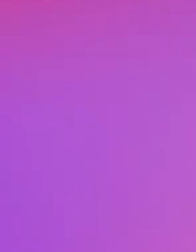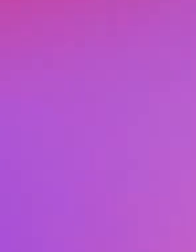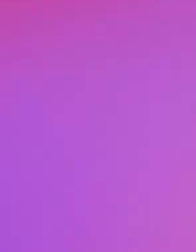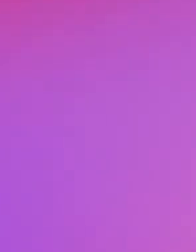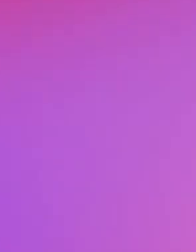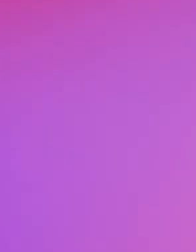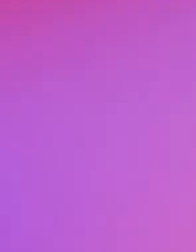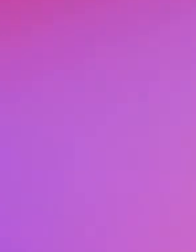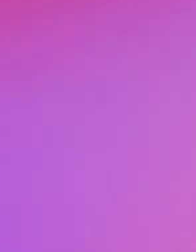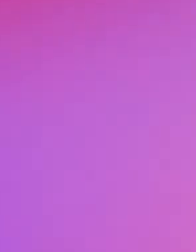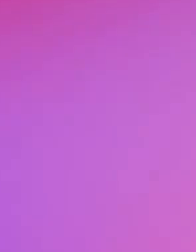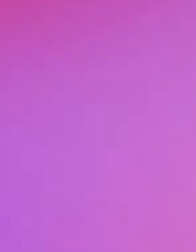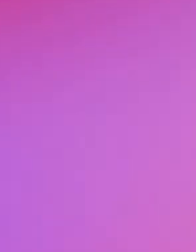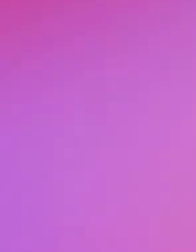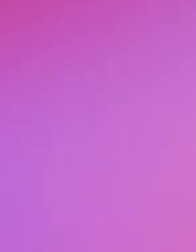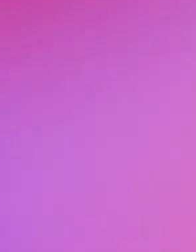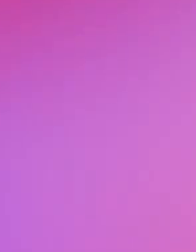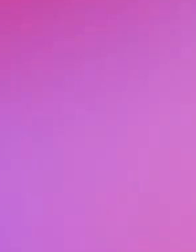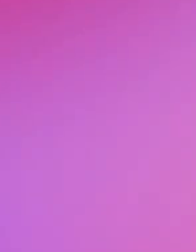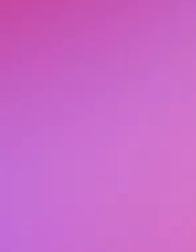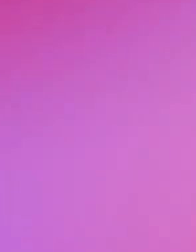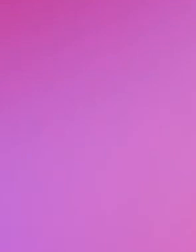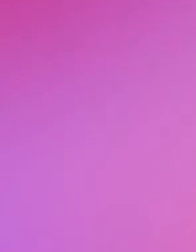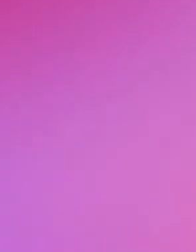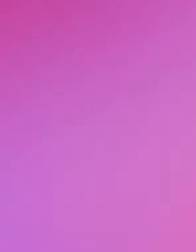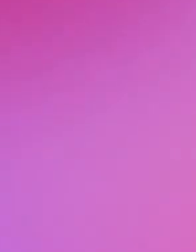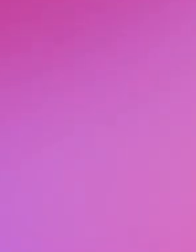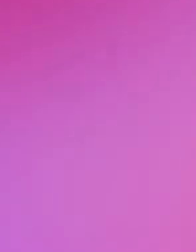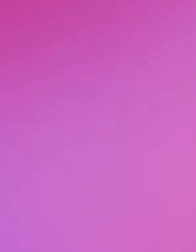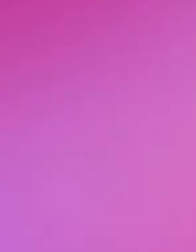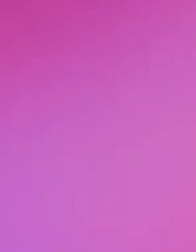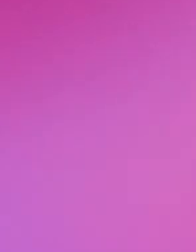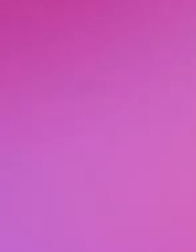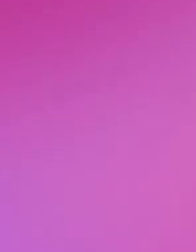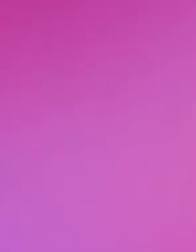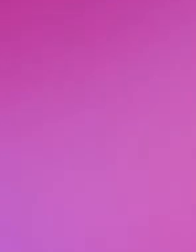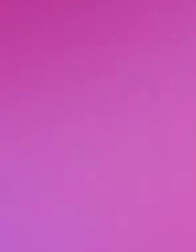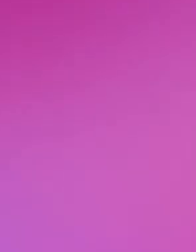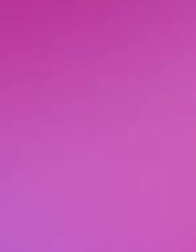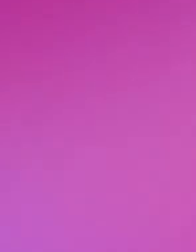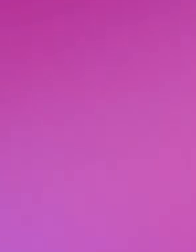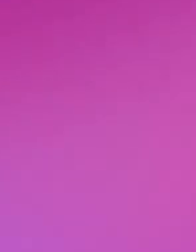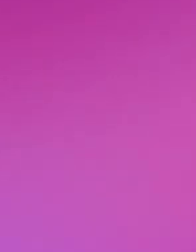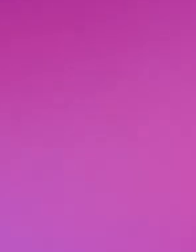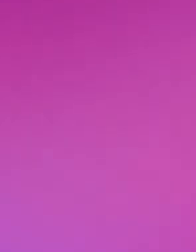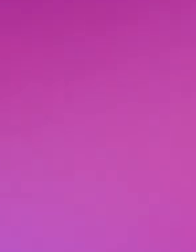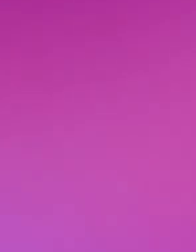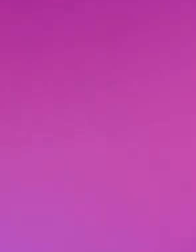nuevaescuelamexicana.cep.gov.mx y tripulantes.cep.gov.mx.